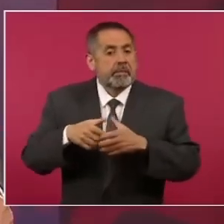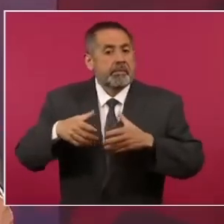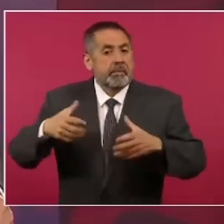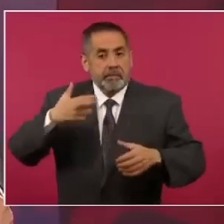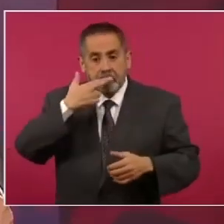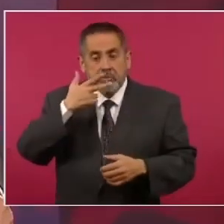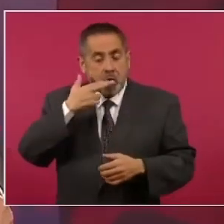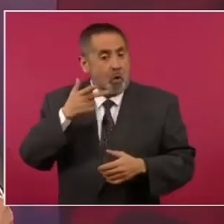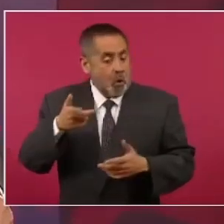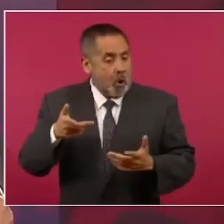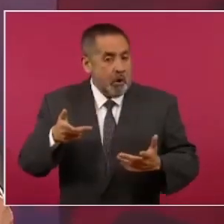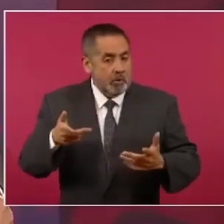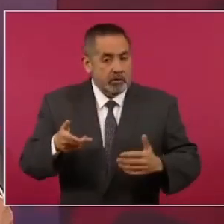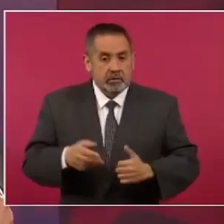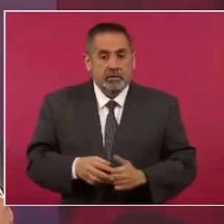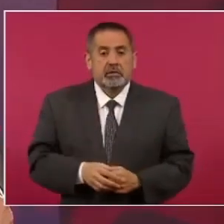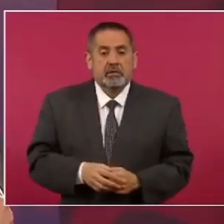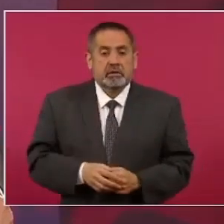porque